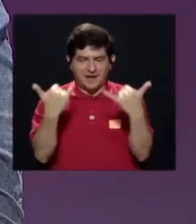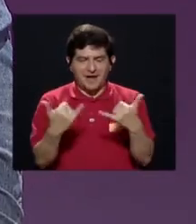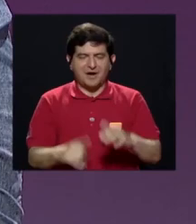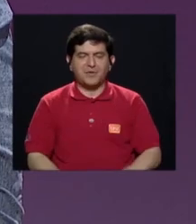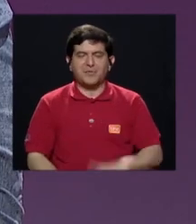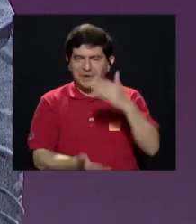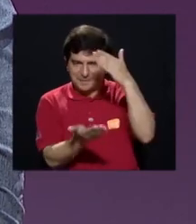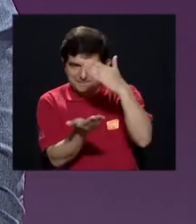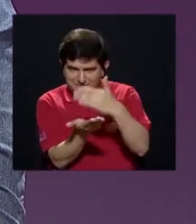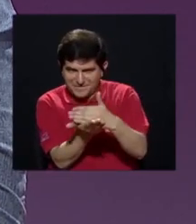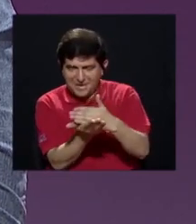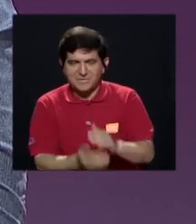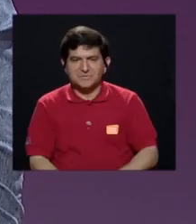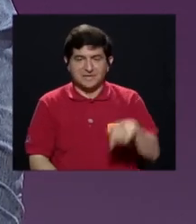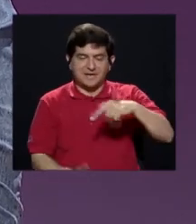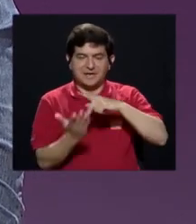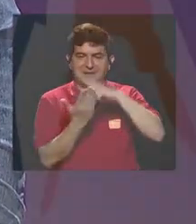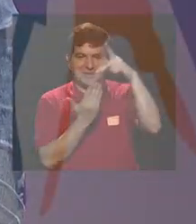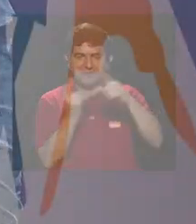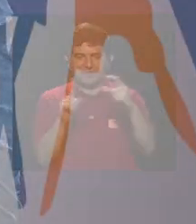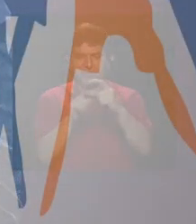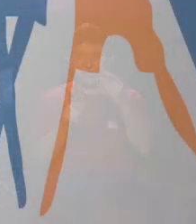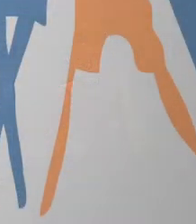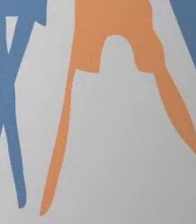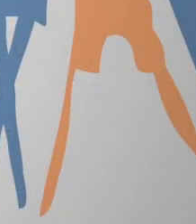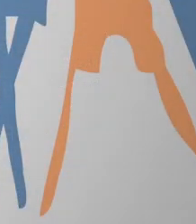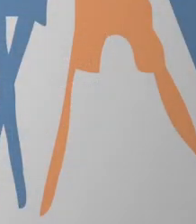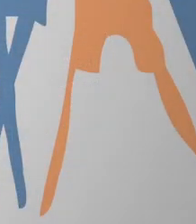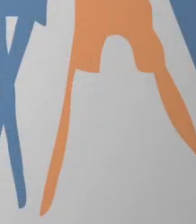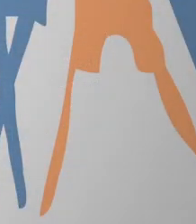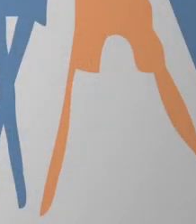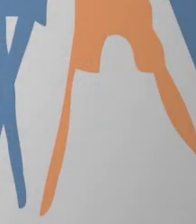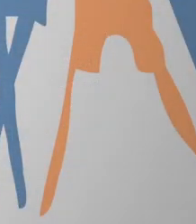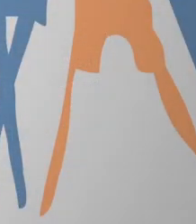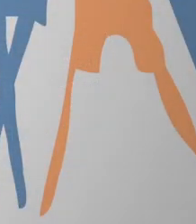otra pausa. Esto es Palabra de Mujer, ya casi regresamos.